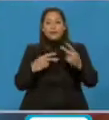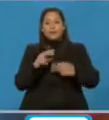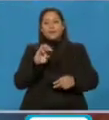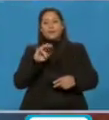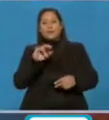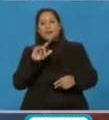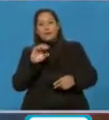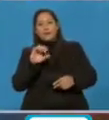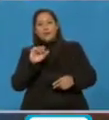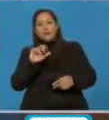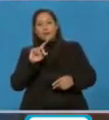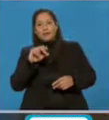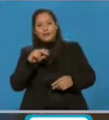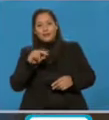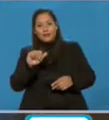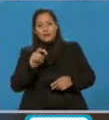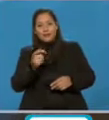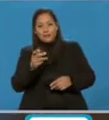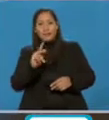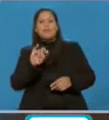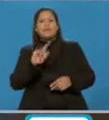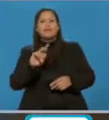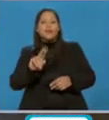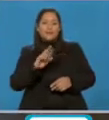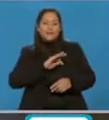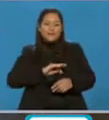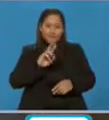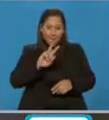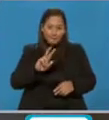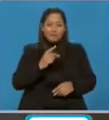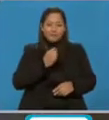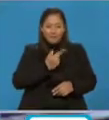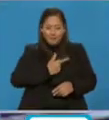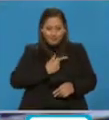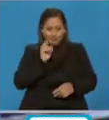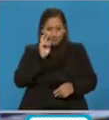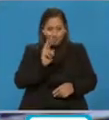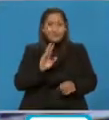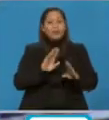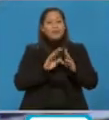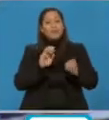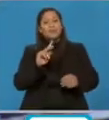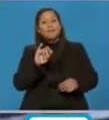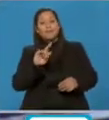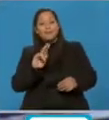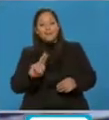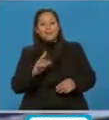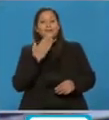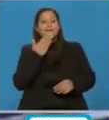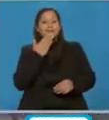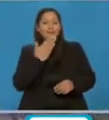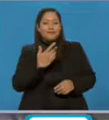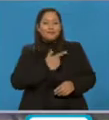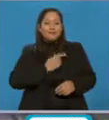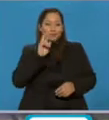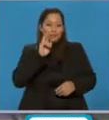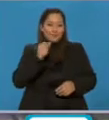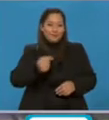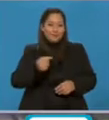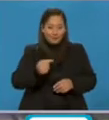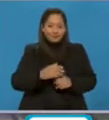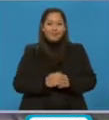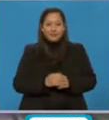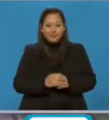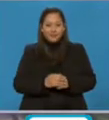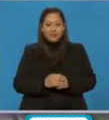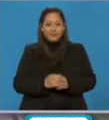nosotros, Emilio Saldaña. Pisu, ¿Cómo están? Bien, feliz viernes. Me da mucho gusto verlas. ¿Cómo le va, Pisu? Encantado de saludarla. Cuaderno para